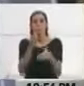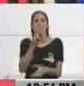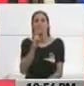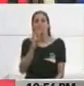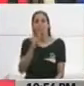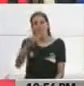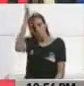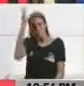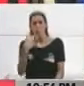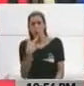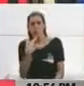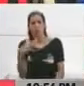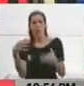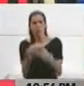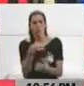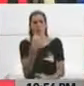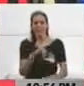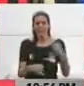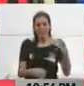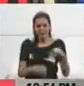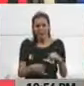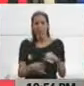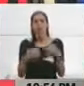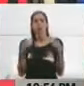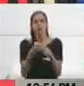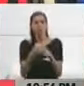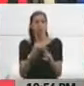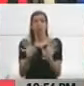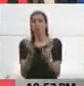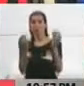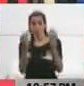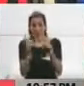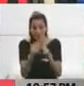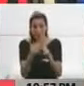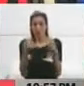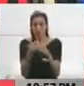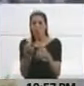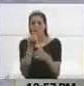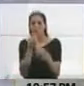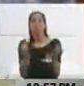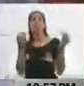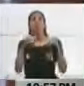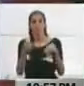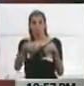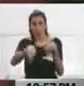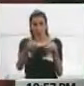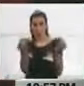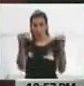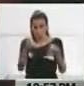partidos de izquierda, los ADECO para gobernar y los copellanos. Se pusieron de acuerdo. ¿Ah?